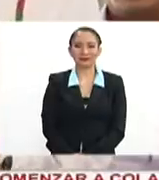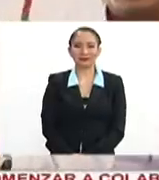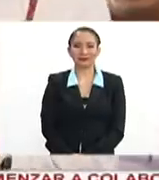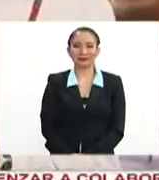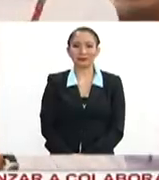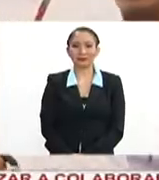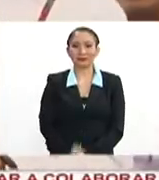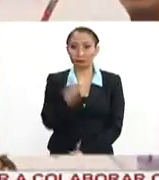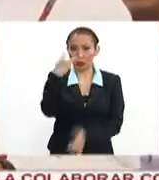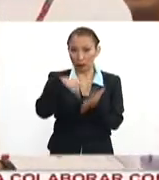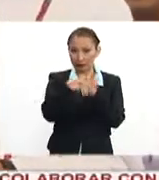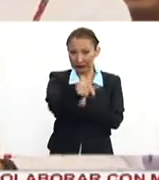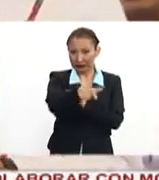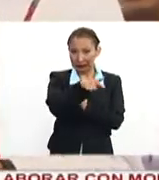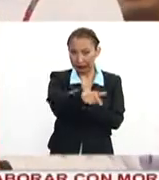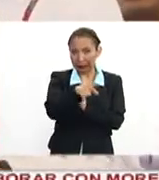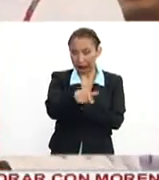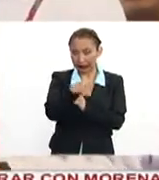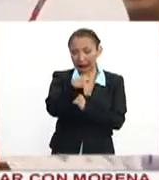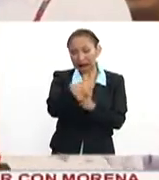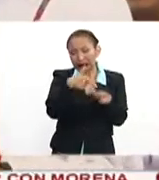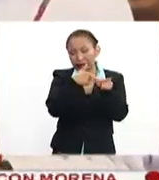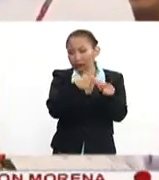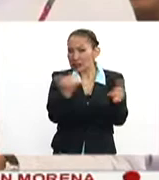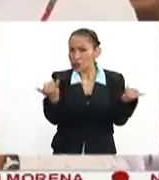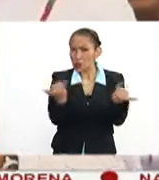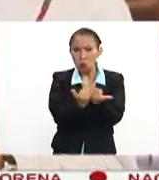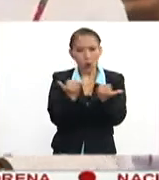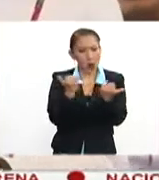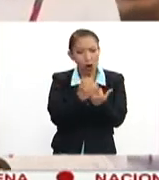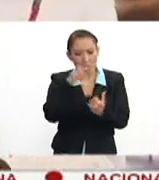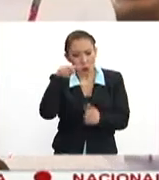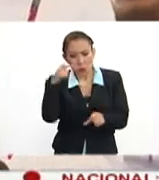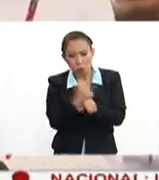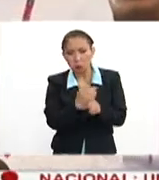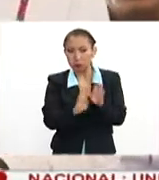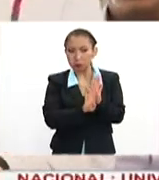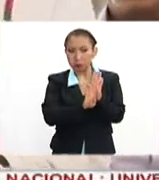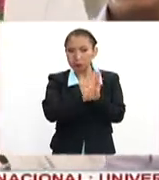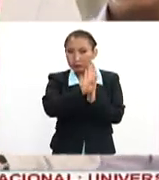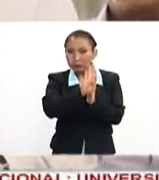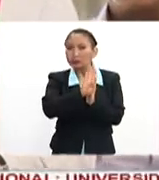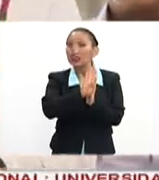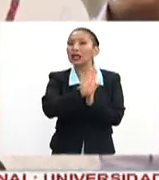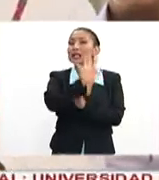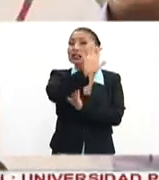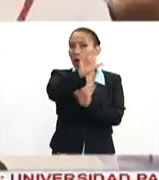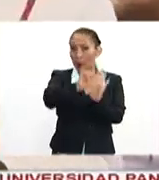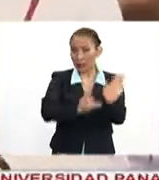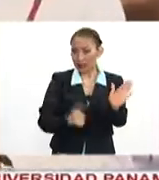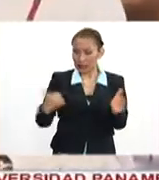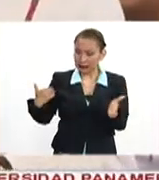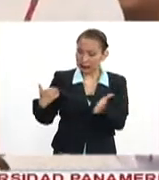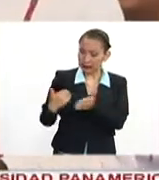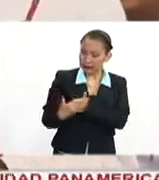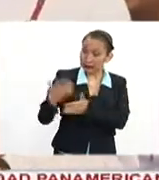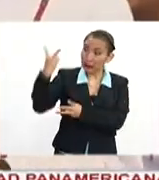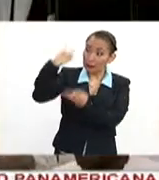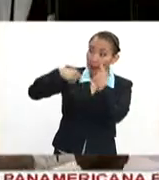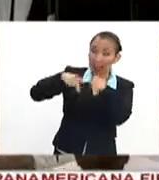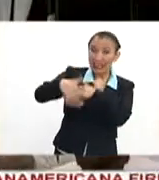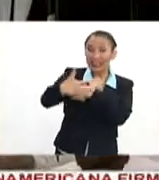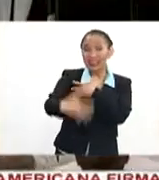Este año, 2017, mantenemos la misma tendencia de crecimiento. En los primeros 5 meses recibimos